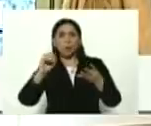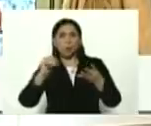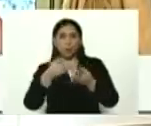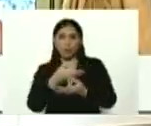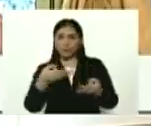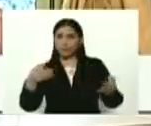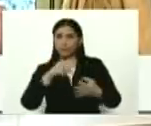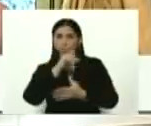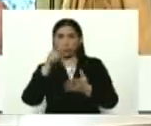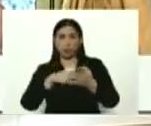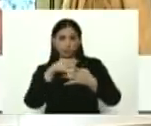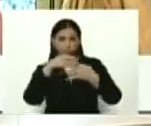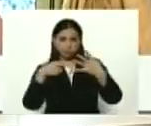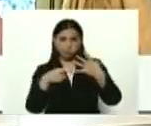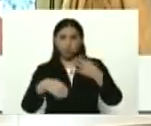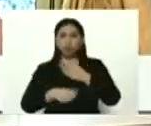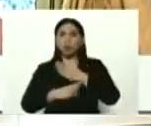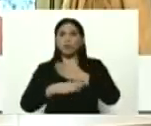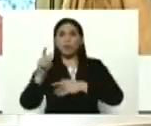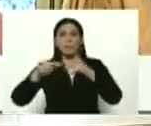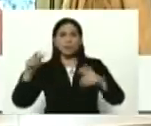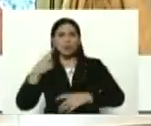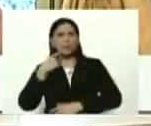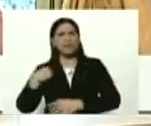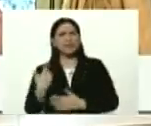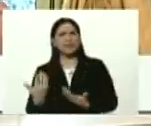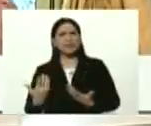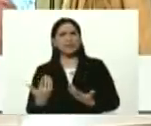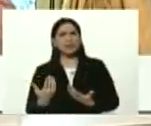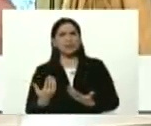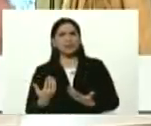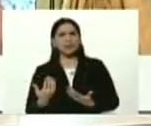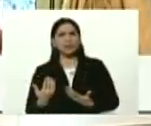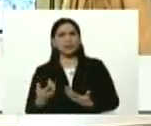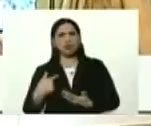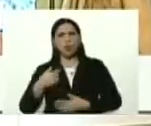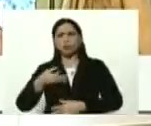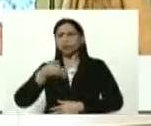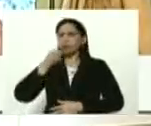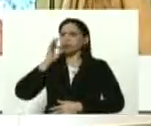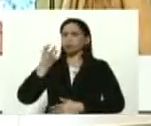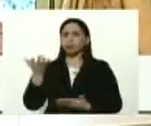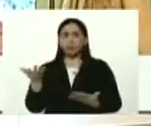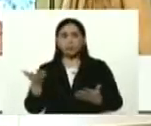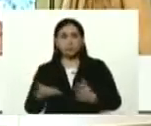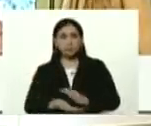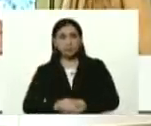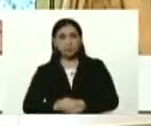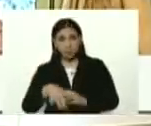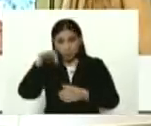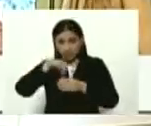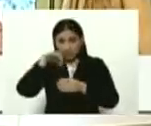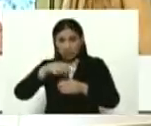total. Todavía hay gente que me dice, me estoy echando mis guaramazos,